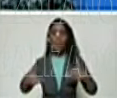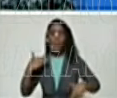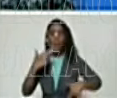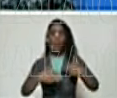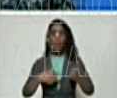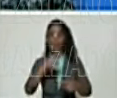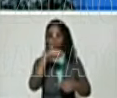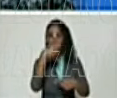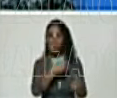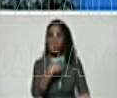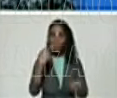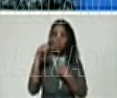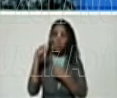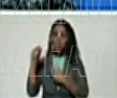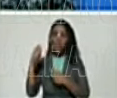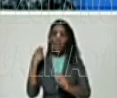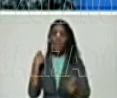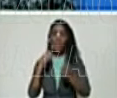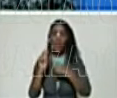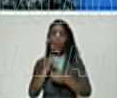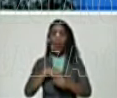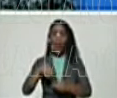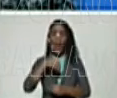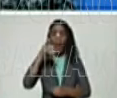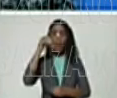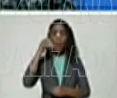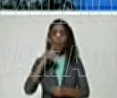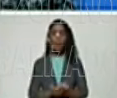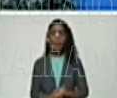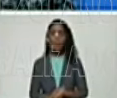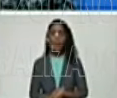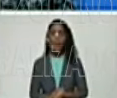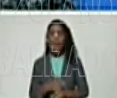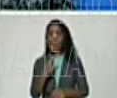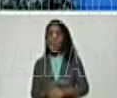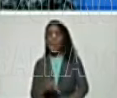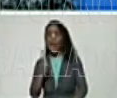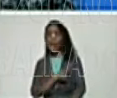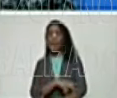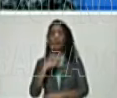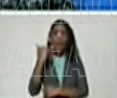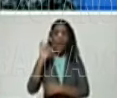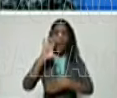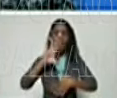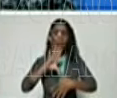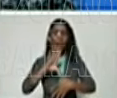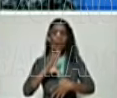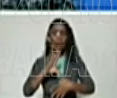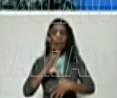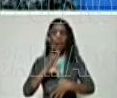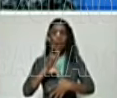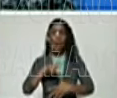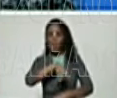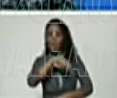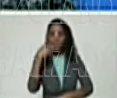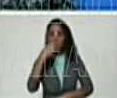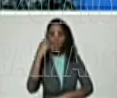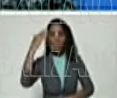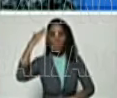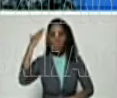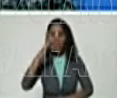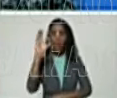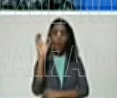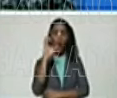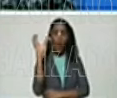narcotraficantes que le vendieron su alma a lo peor que hay en América, el